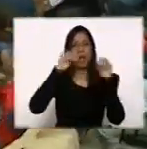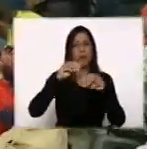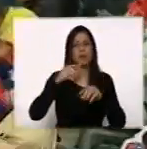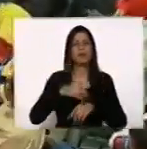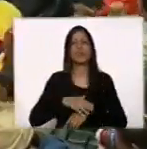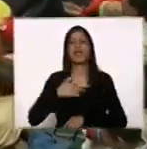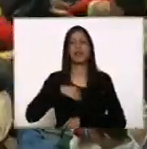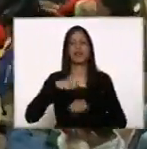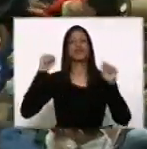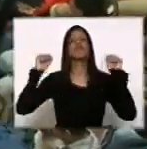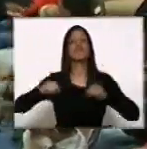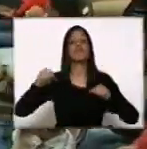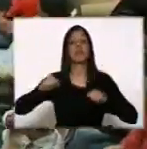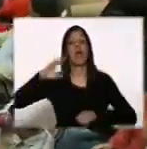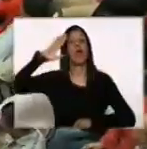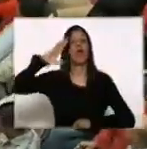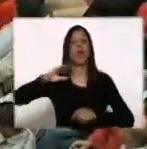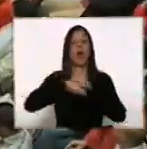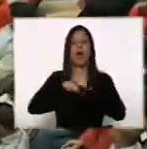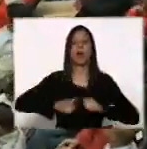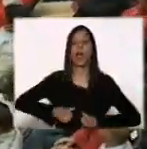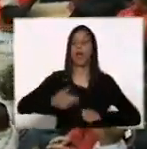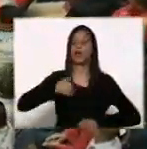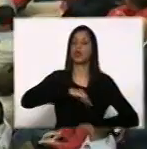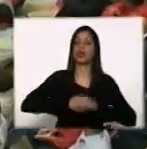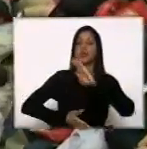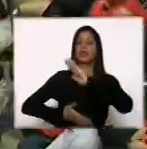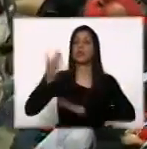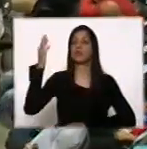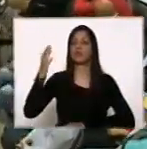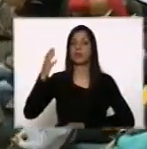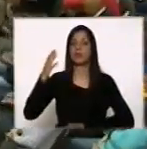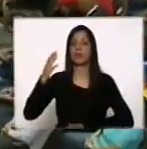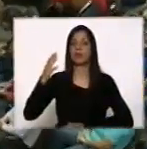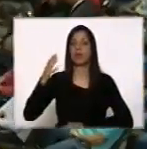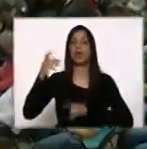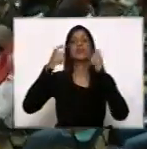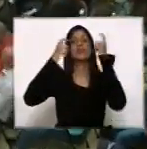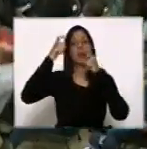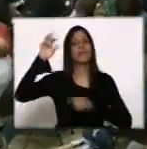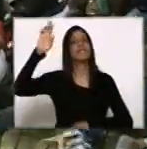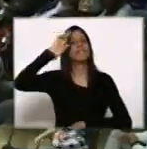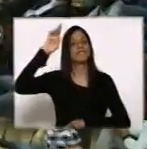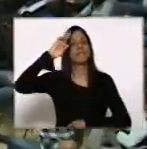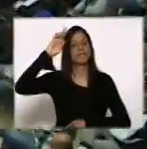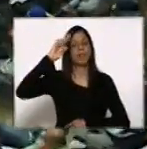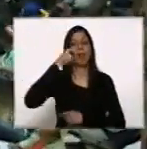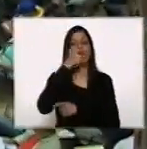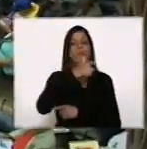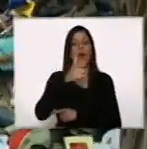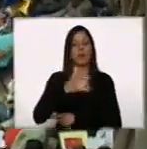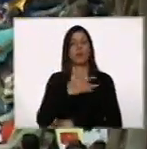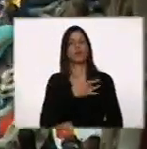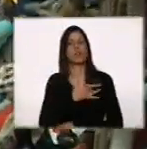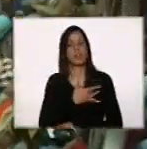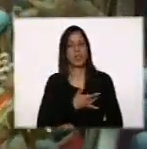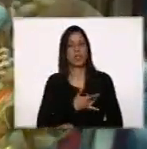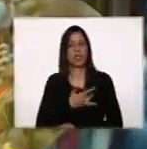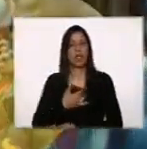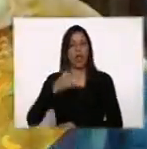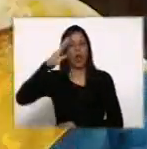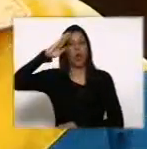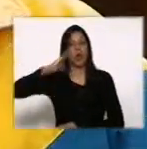Y así fue. Nosotros salimos y él tenía razón, pues. El pueblo sintió que dentro de nuestra Fuerza